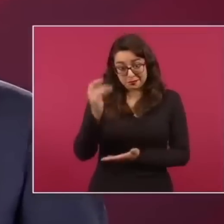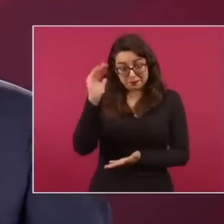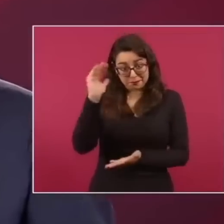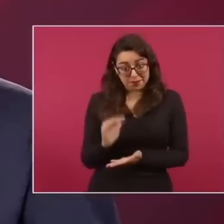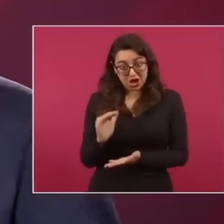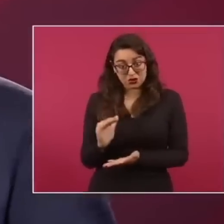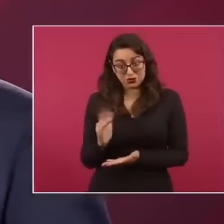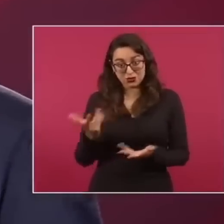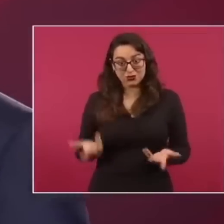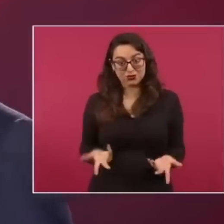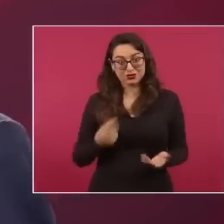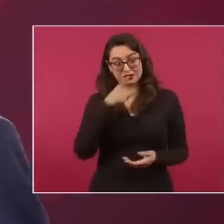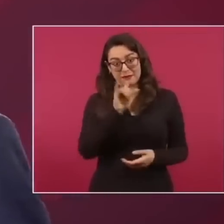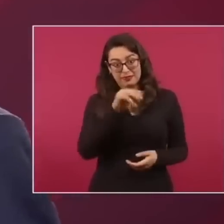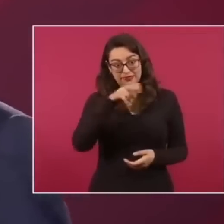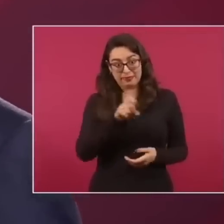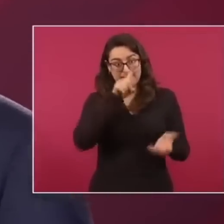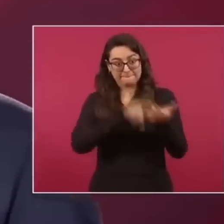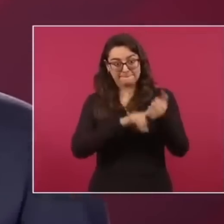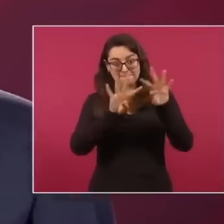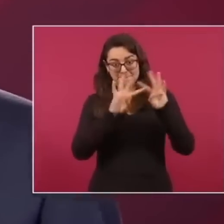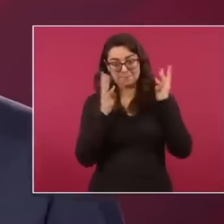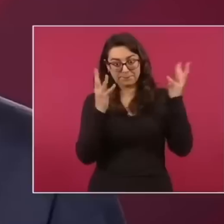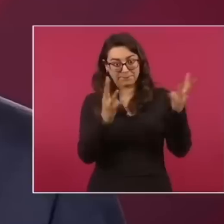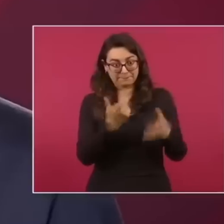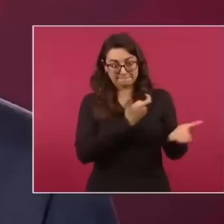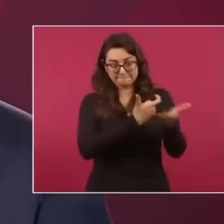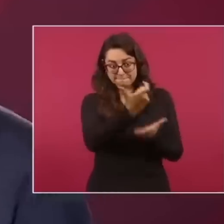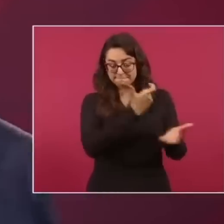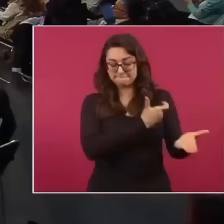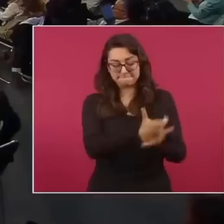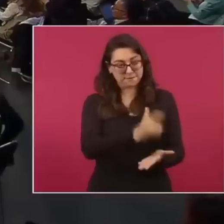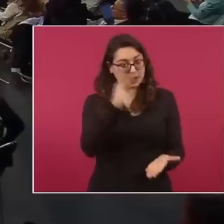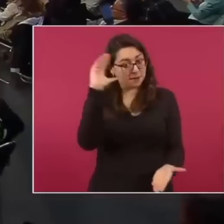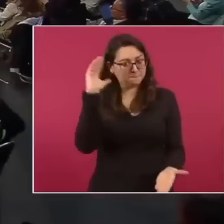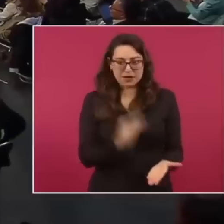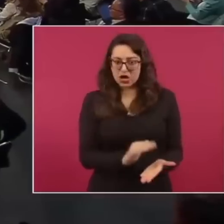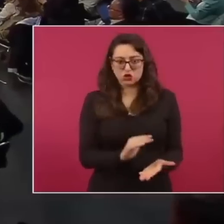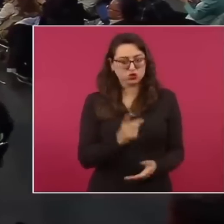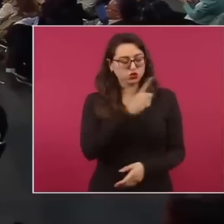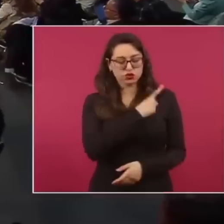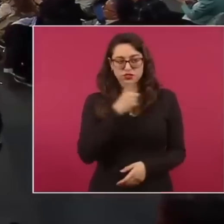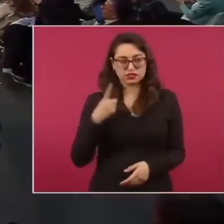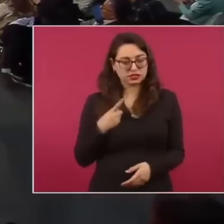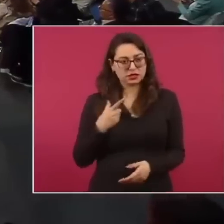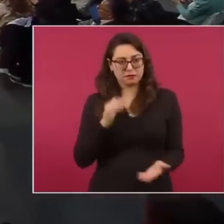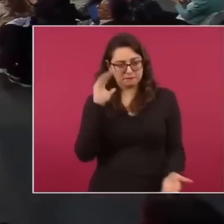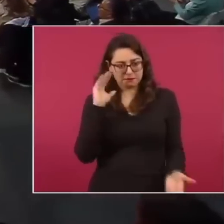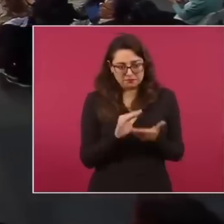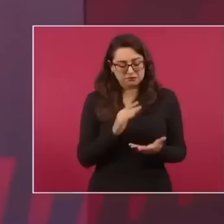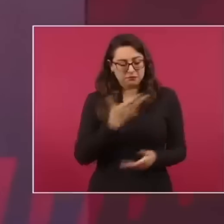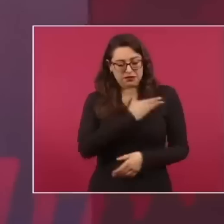de los funcionarios del INE que ganan más que el